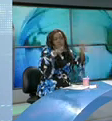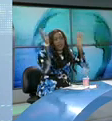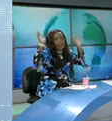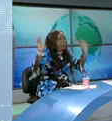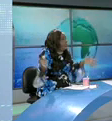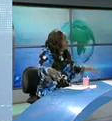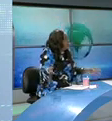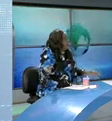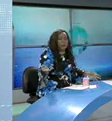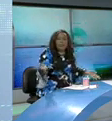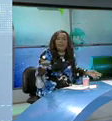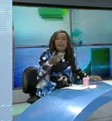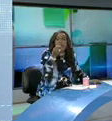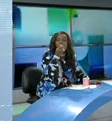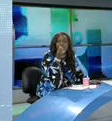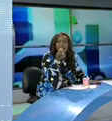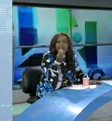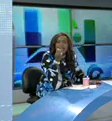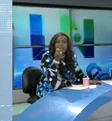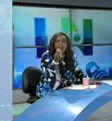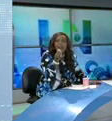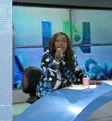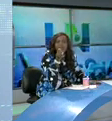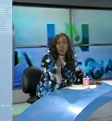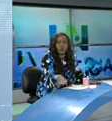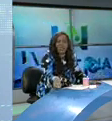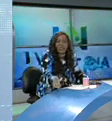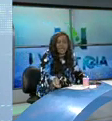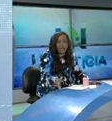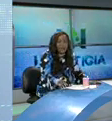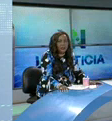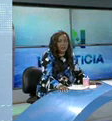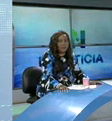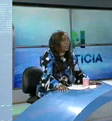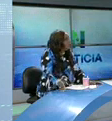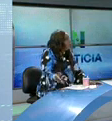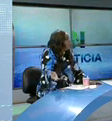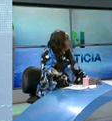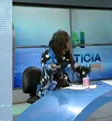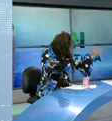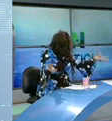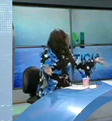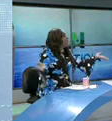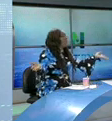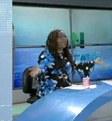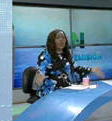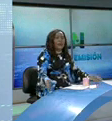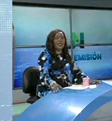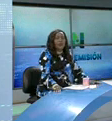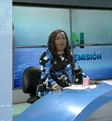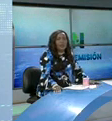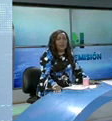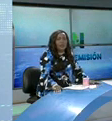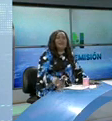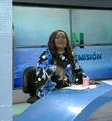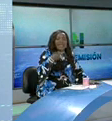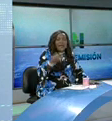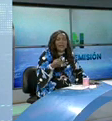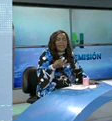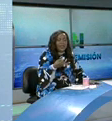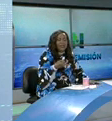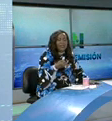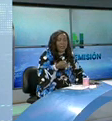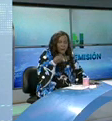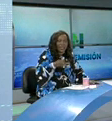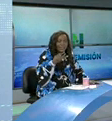que es el suyo y respuestas así tan estúpidas le dan. Como de película, más o menos. Sí, parece sacado de película.